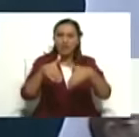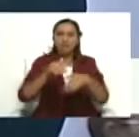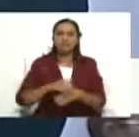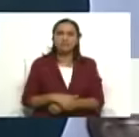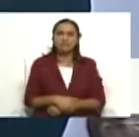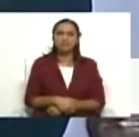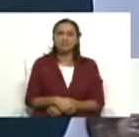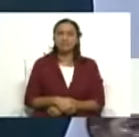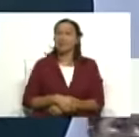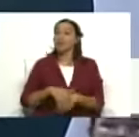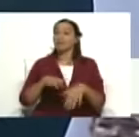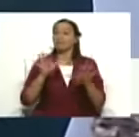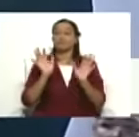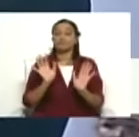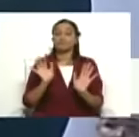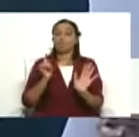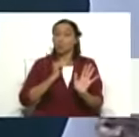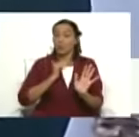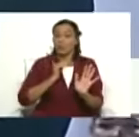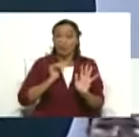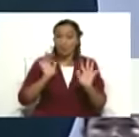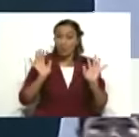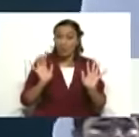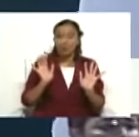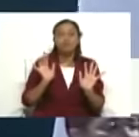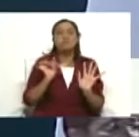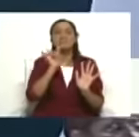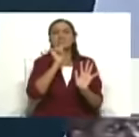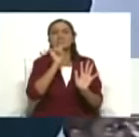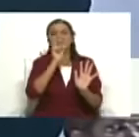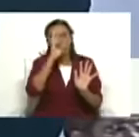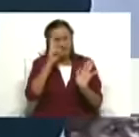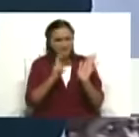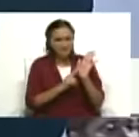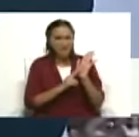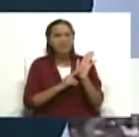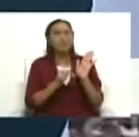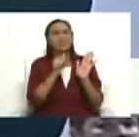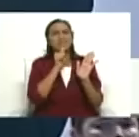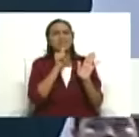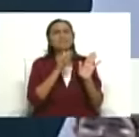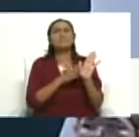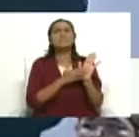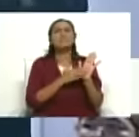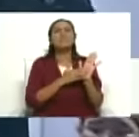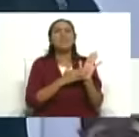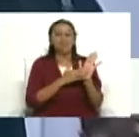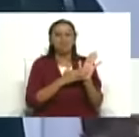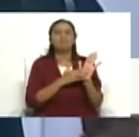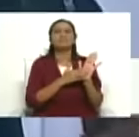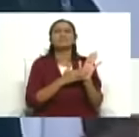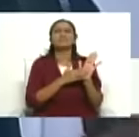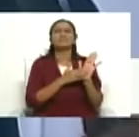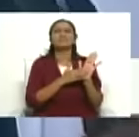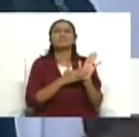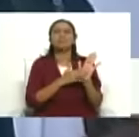de cualquier tipo, si alguien ha respetado eso, está en esta sala en los actuales momentos. Otros